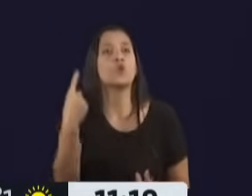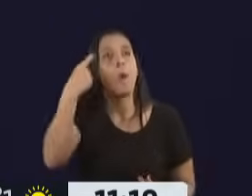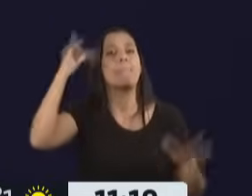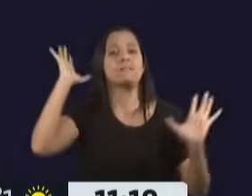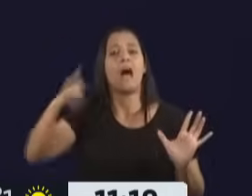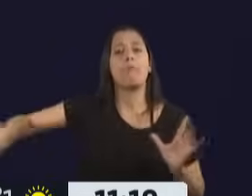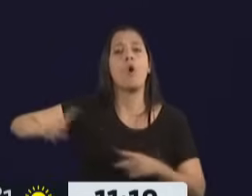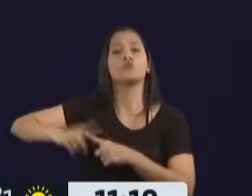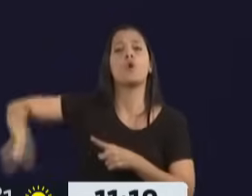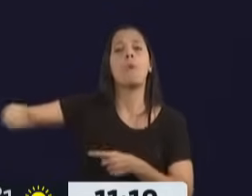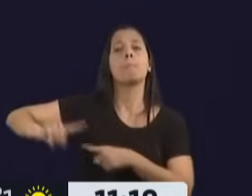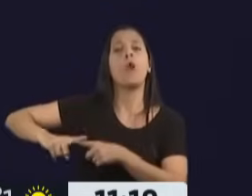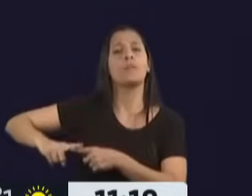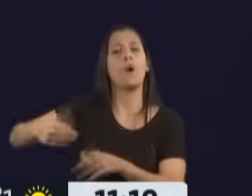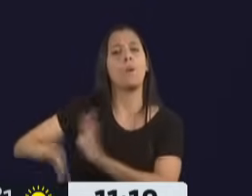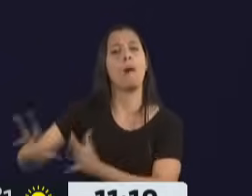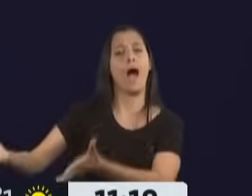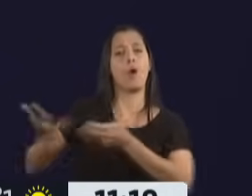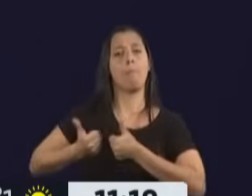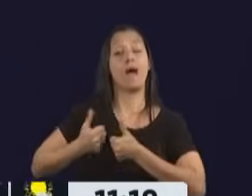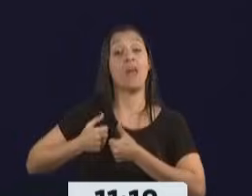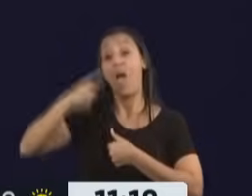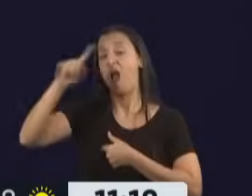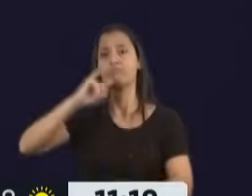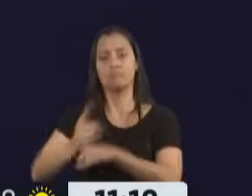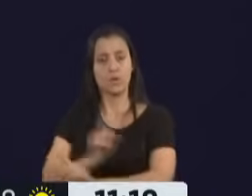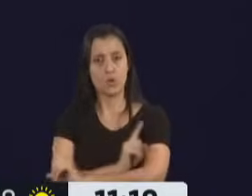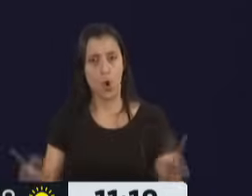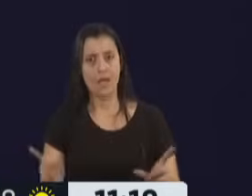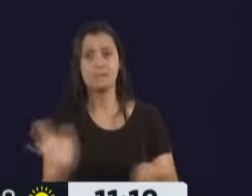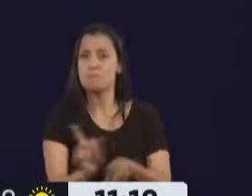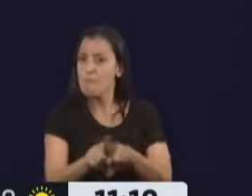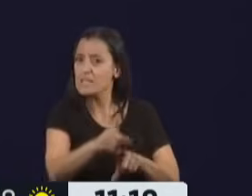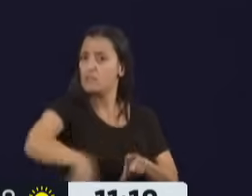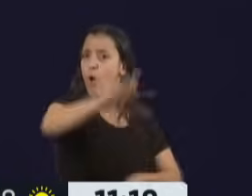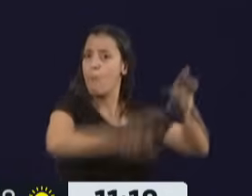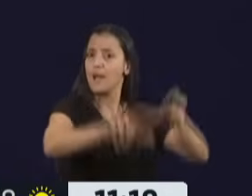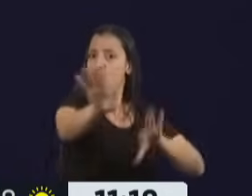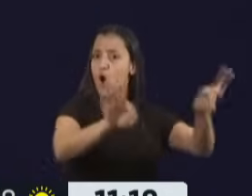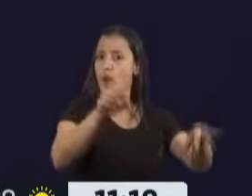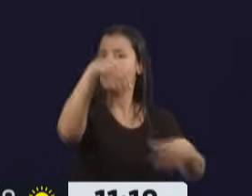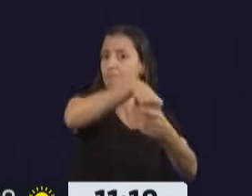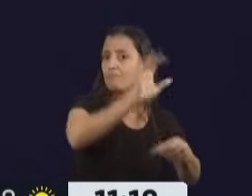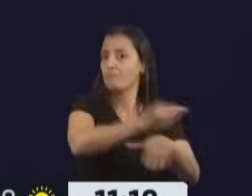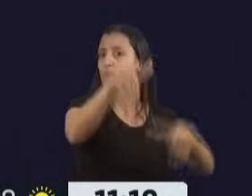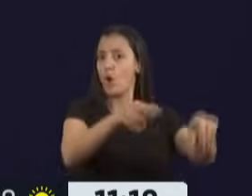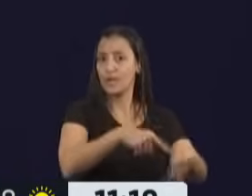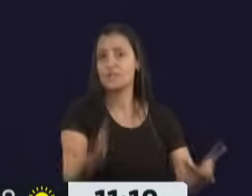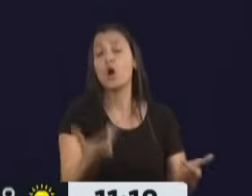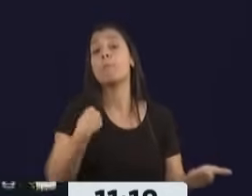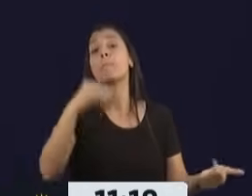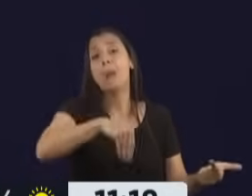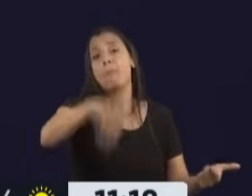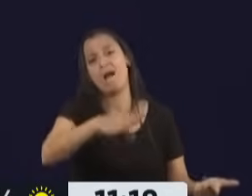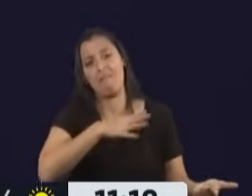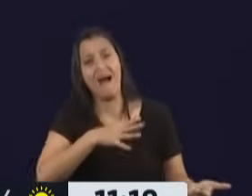acompañar, simplemente porque fue el mensaje que la ciudadanía dio en las urnas, ¿no? El resto está todo por hacerse,